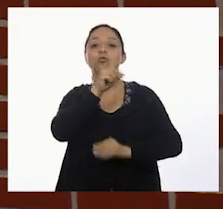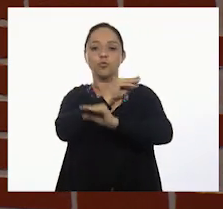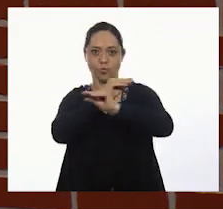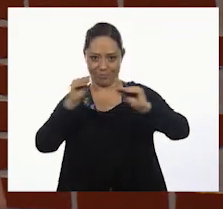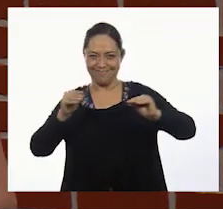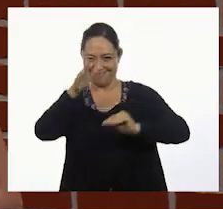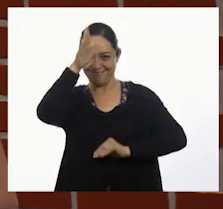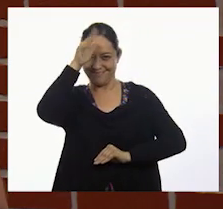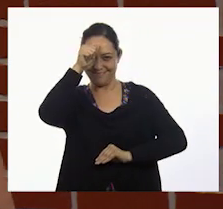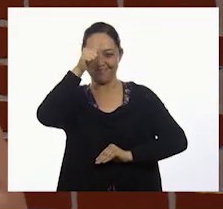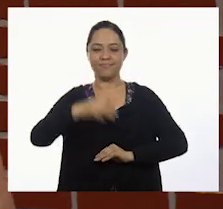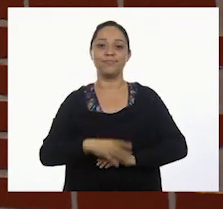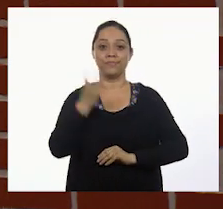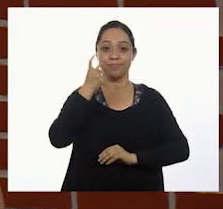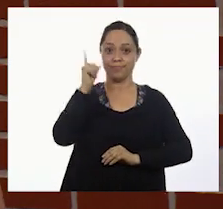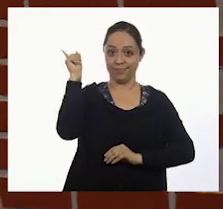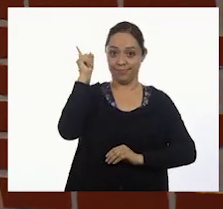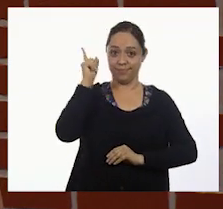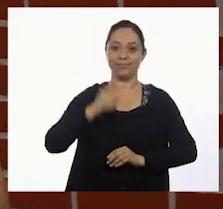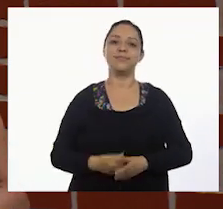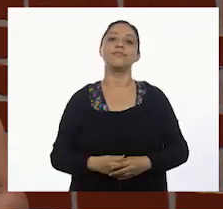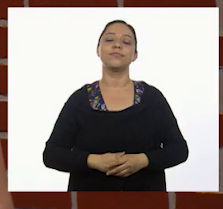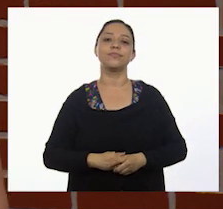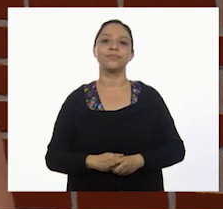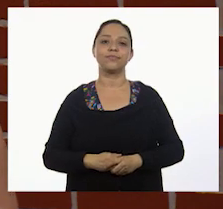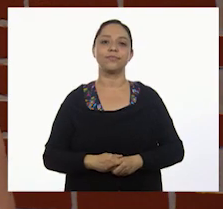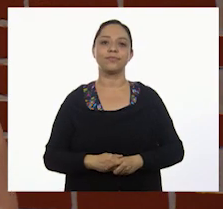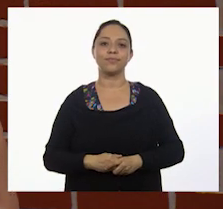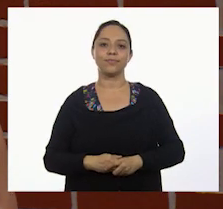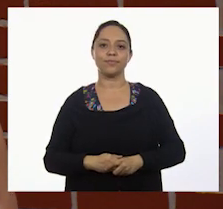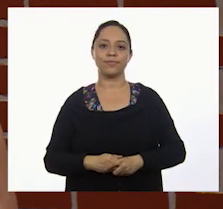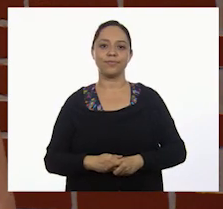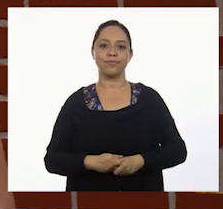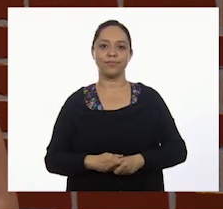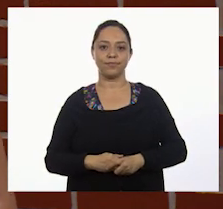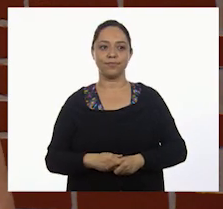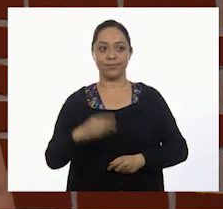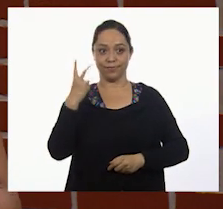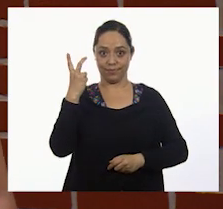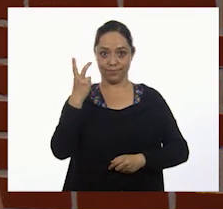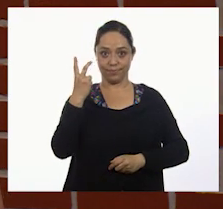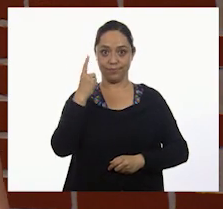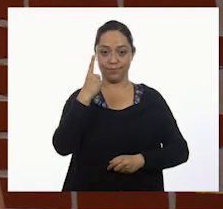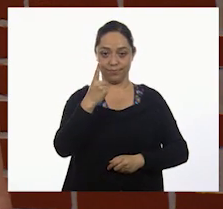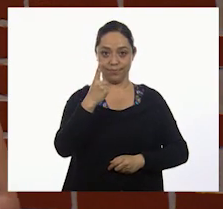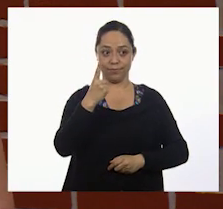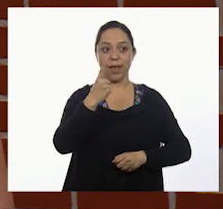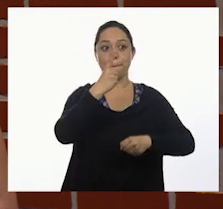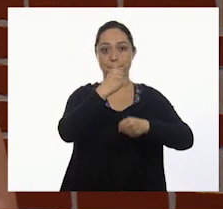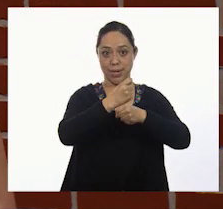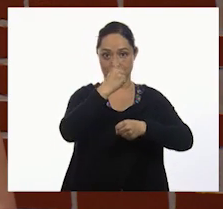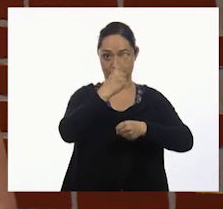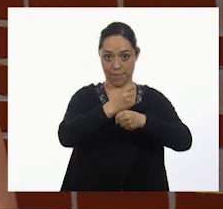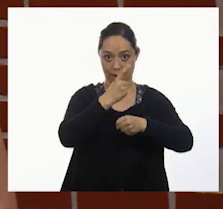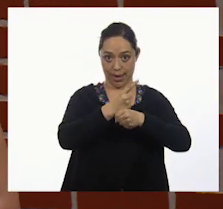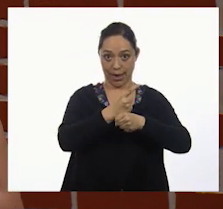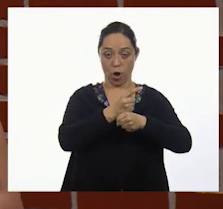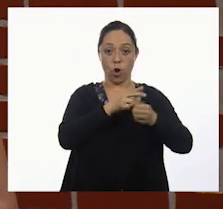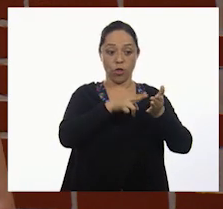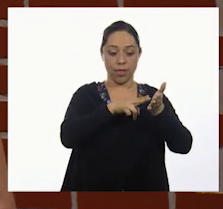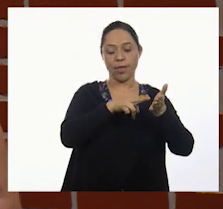shh. Ejercicio número 1. Serán 2 compases. Primer compás, negra, silencio de